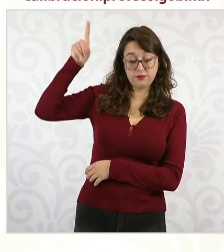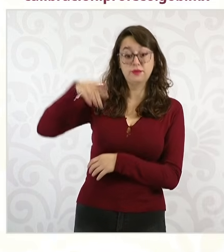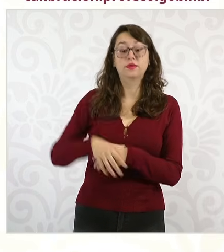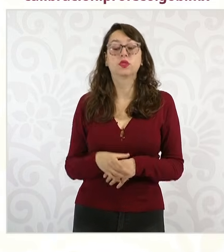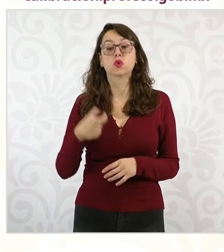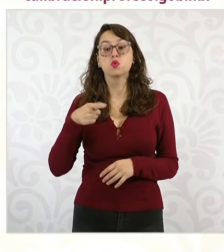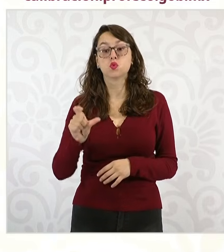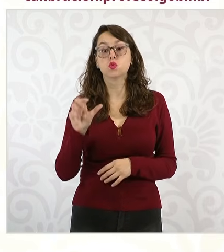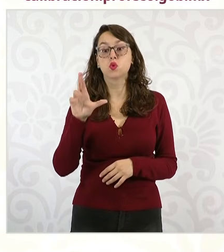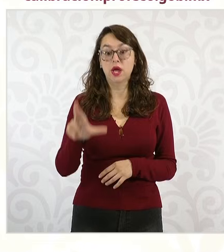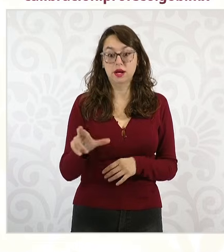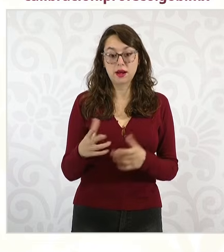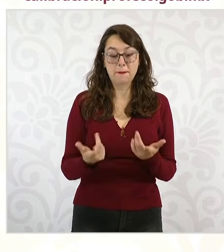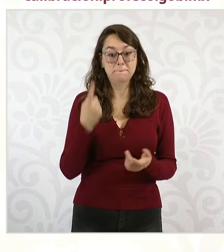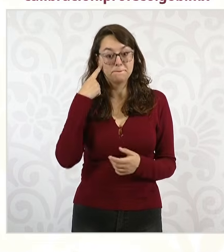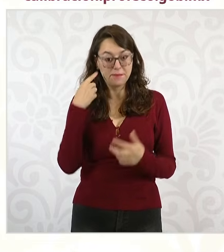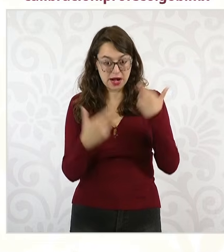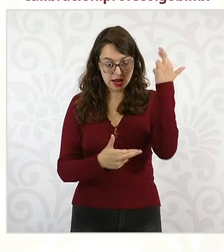ingresar a la página